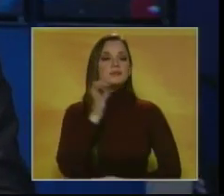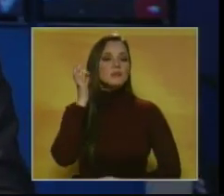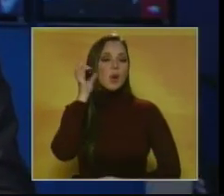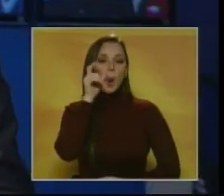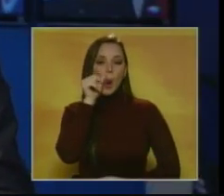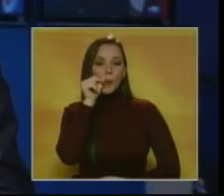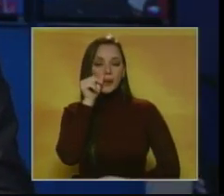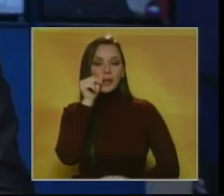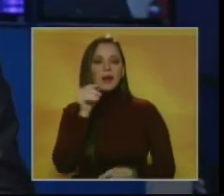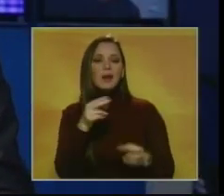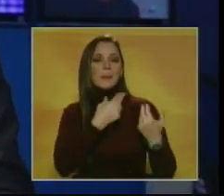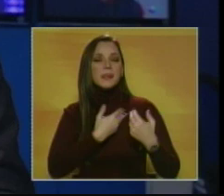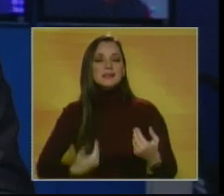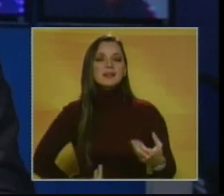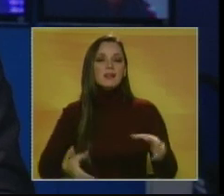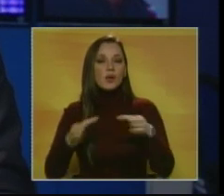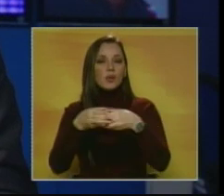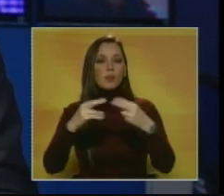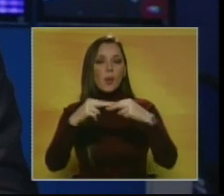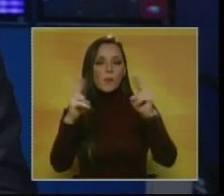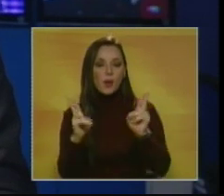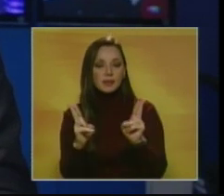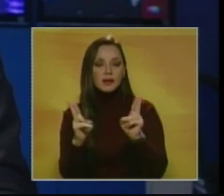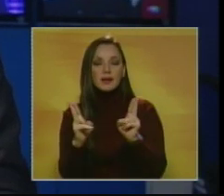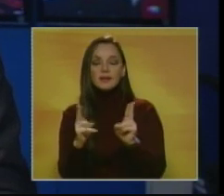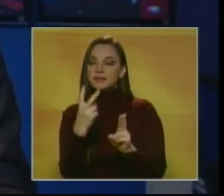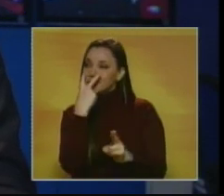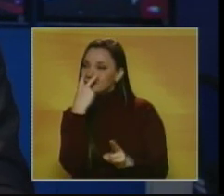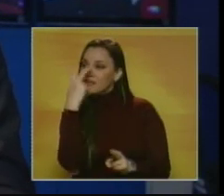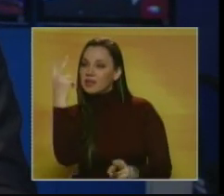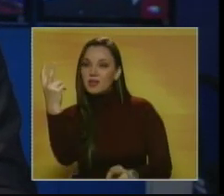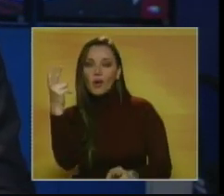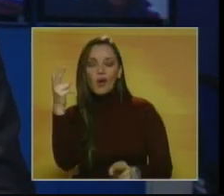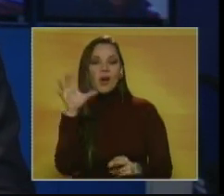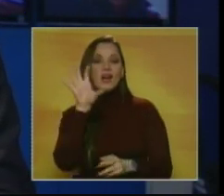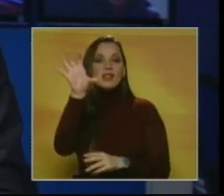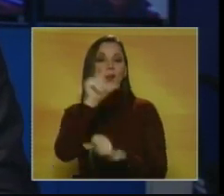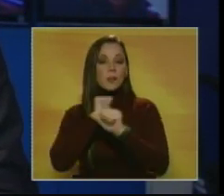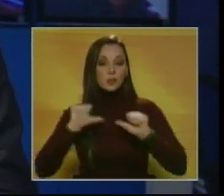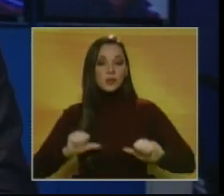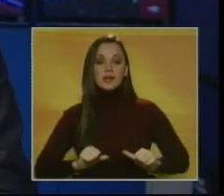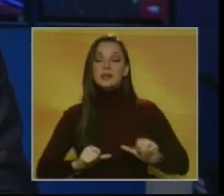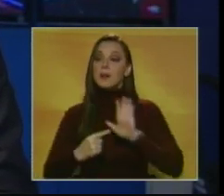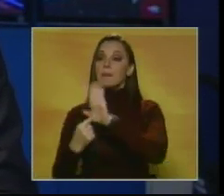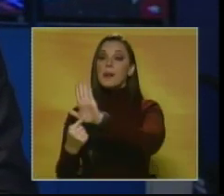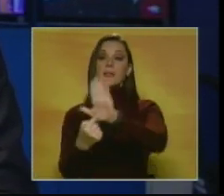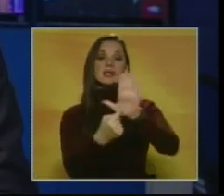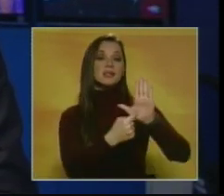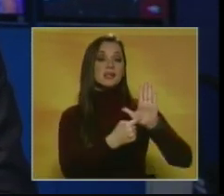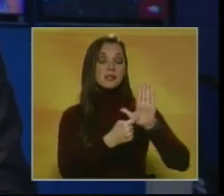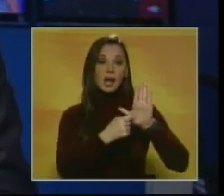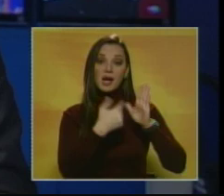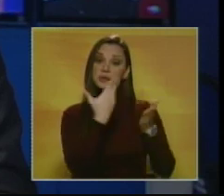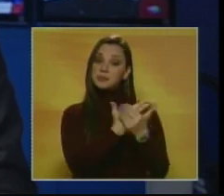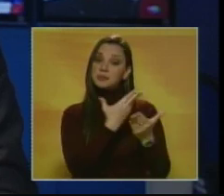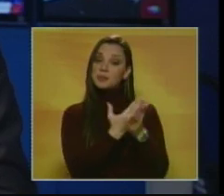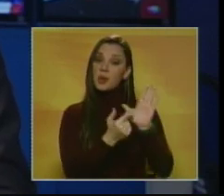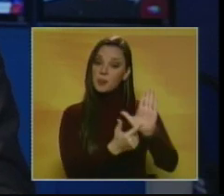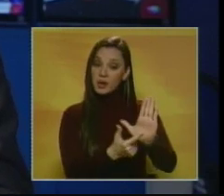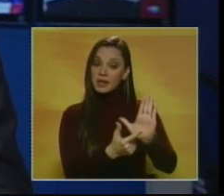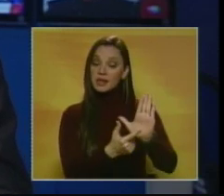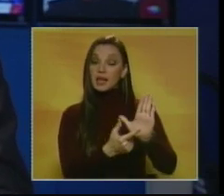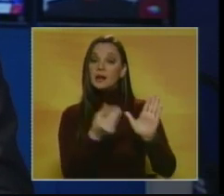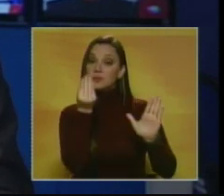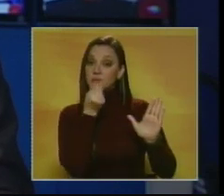del partido Unión y Entendimiento Puente, visitó el Estado portuguesa para presentar una propuesta agroalimentaria donde manifiestan su desacuerdo con